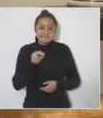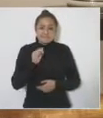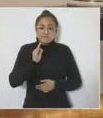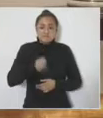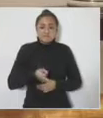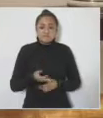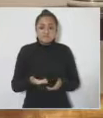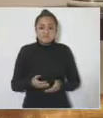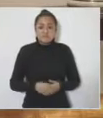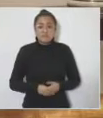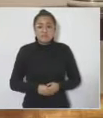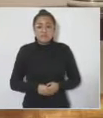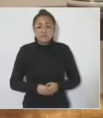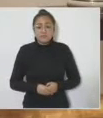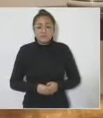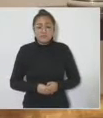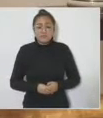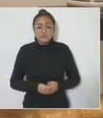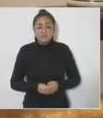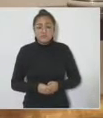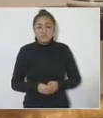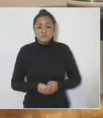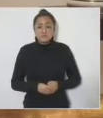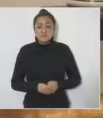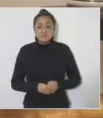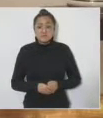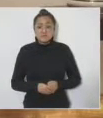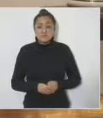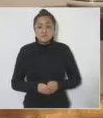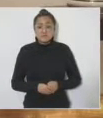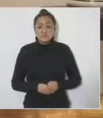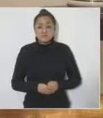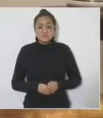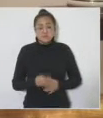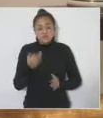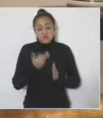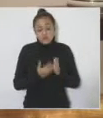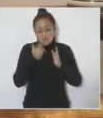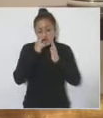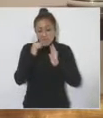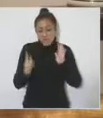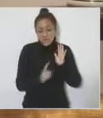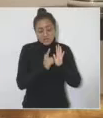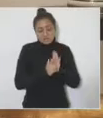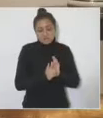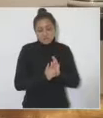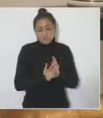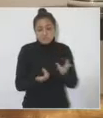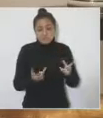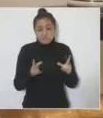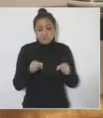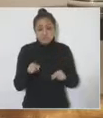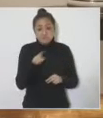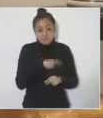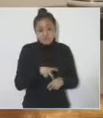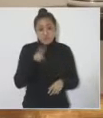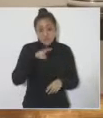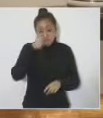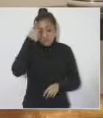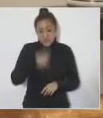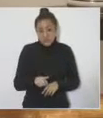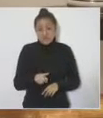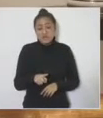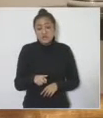inaceptable y inaceptable ilegal ilegal y delictivo